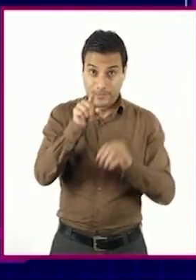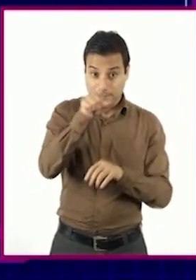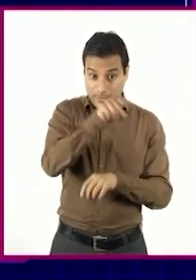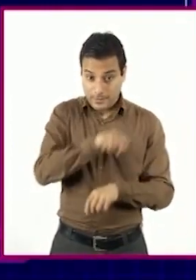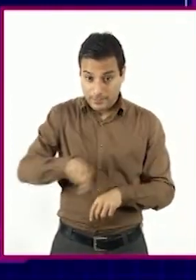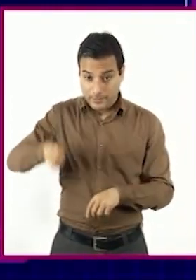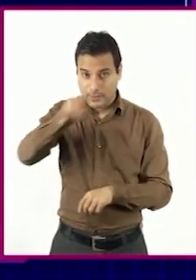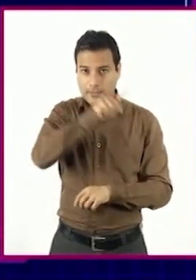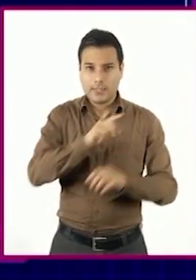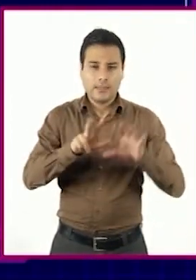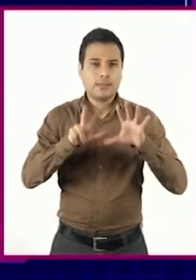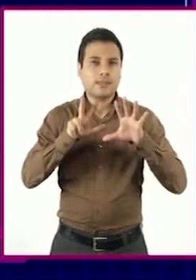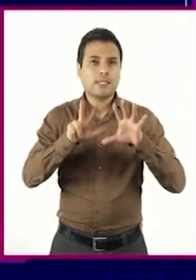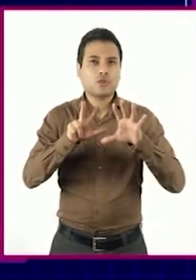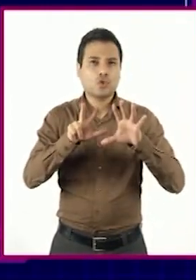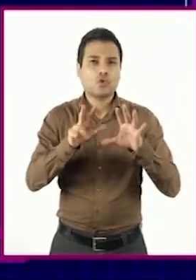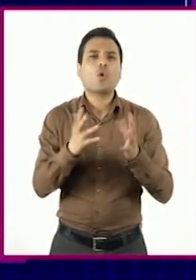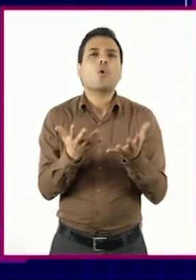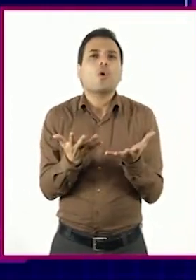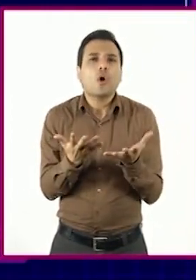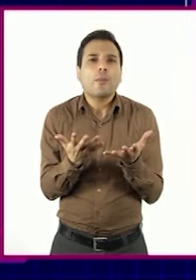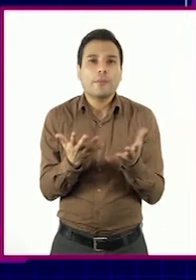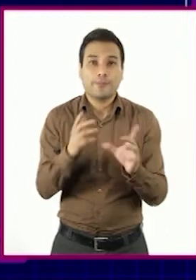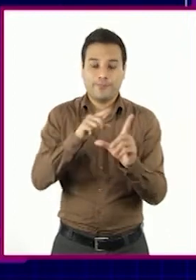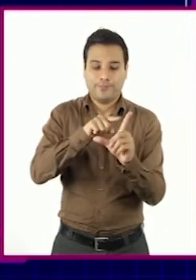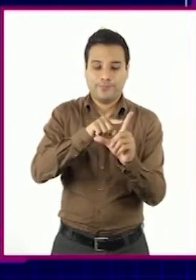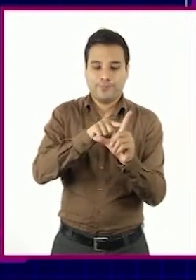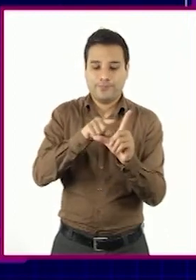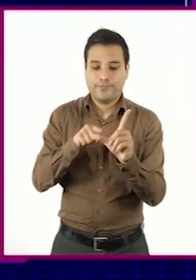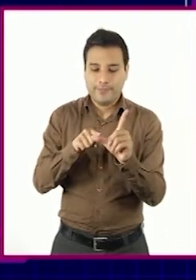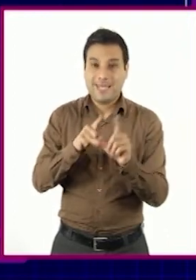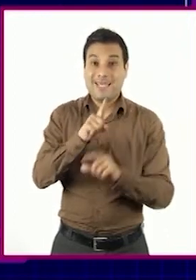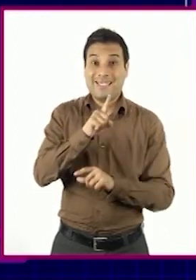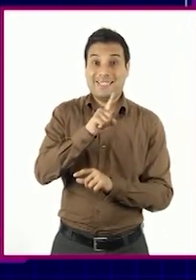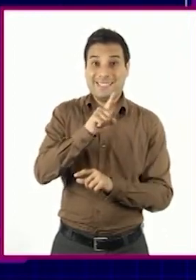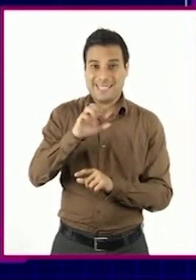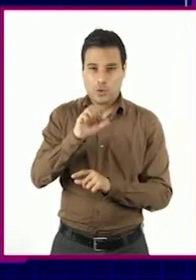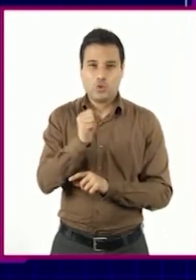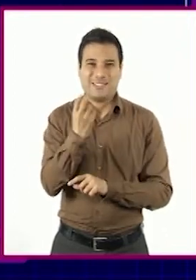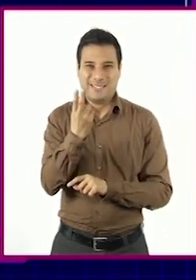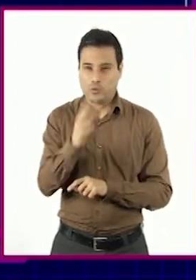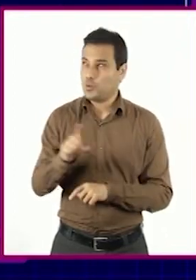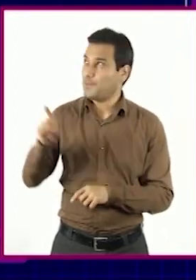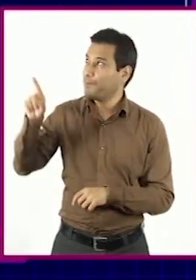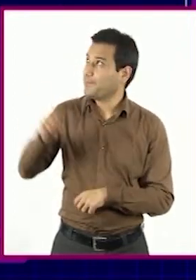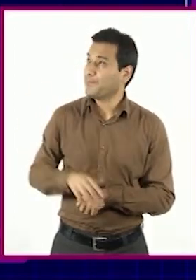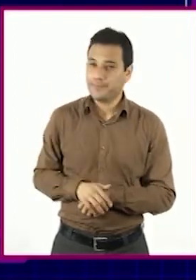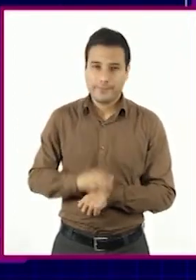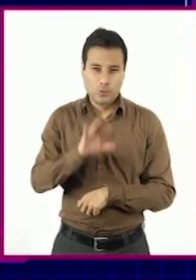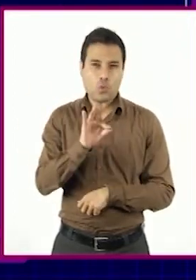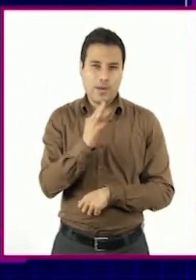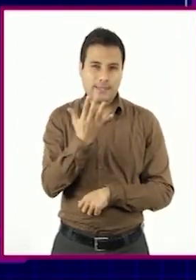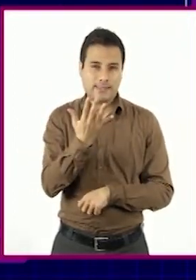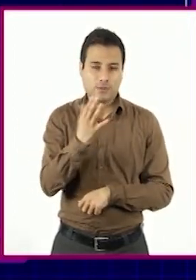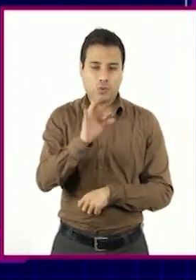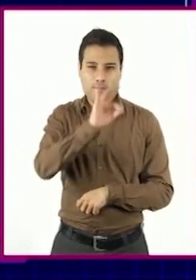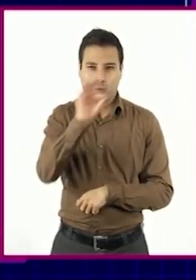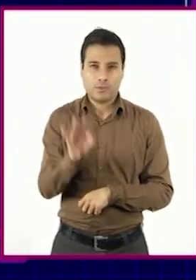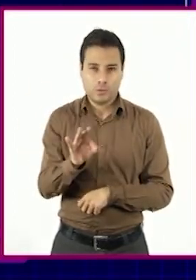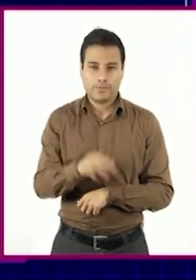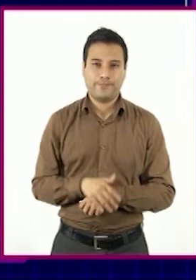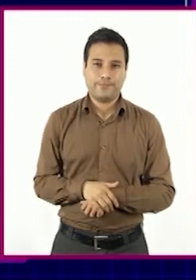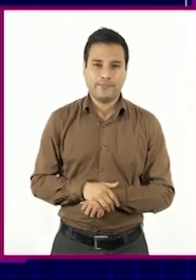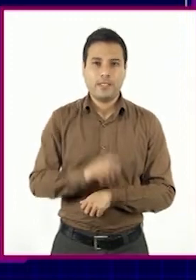alumnos se traza un ángulo de 162 grados, el cual representa el 45%.